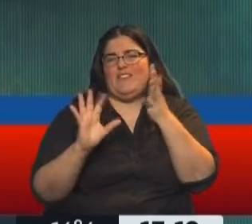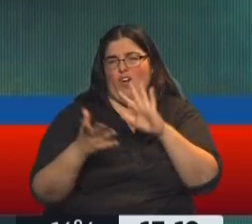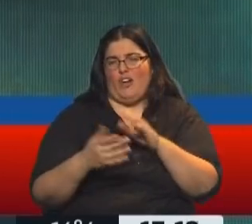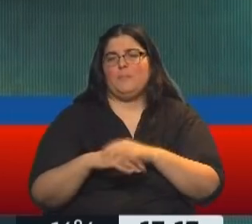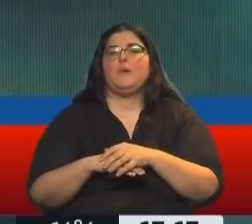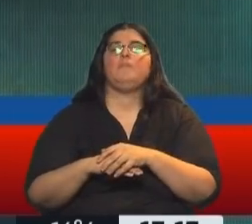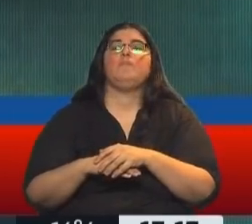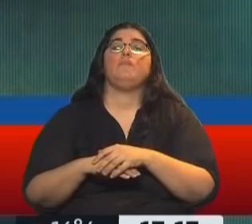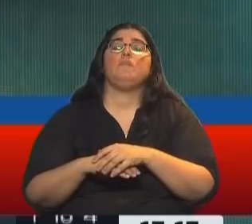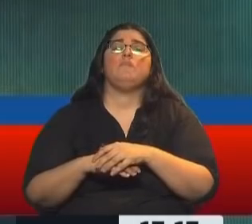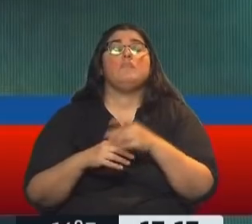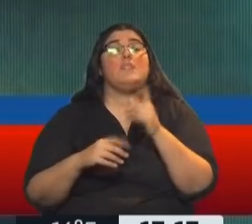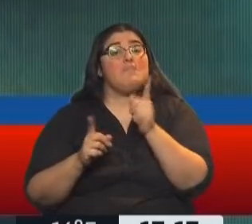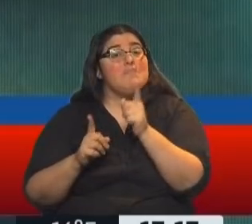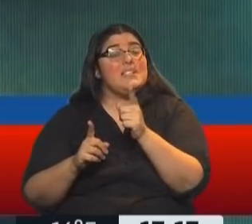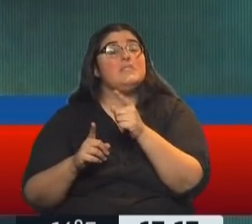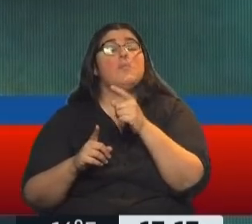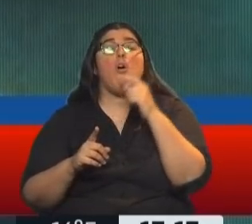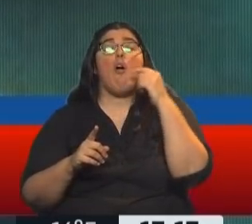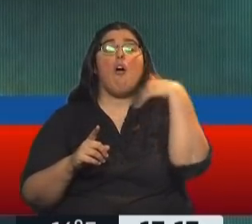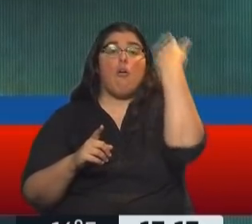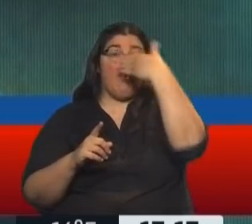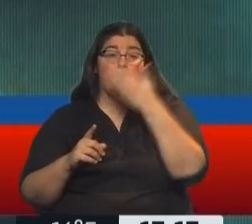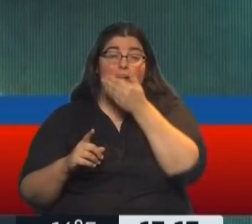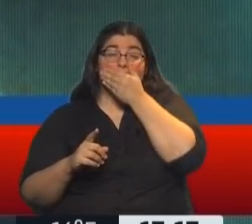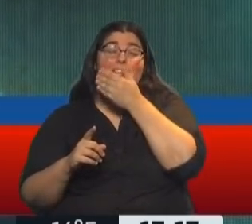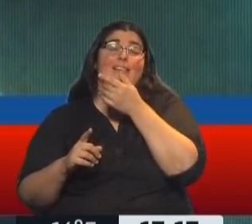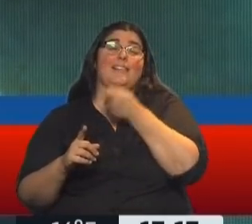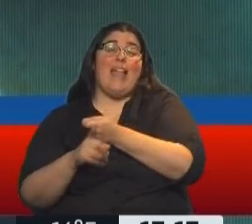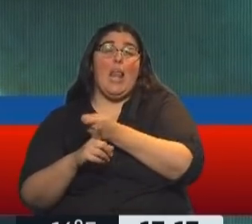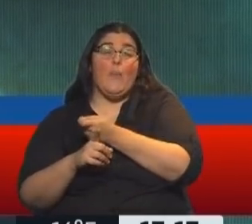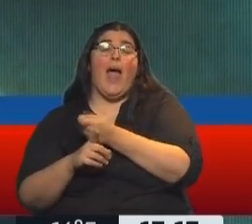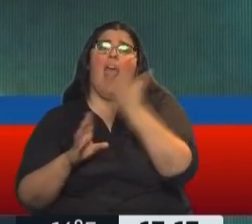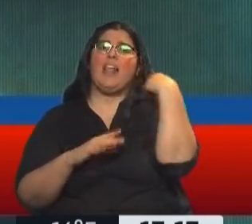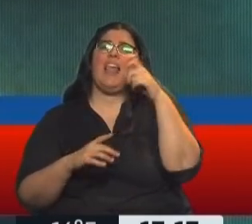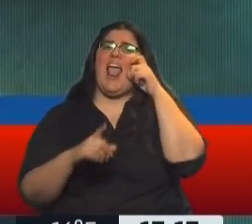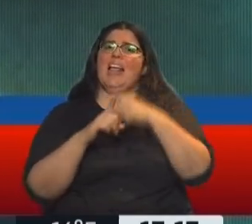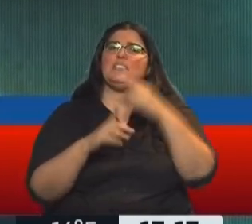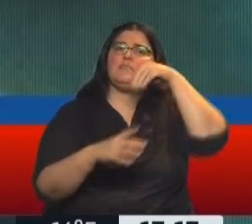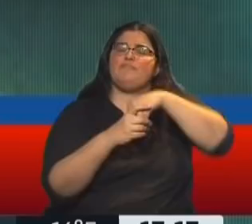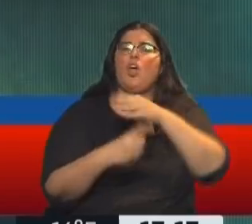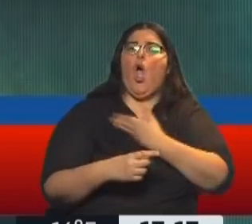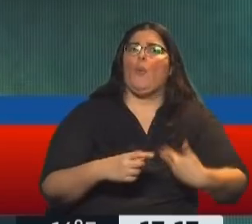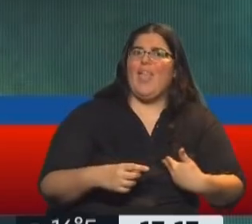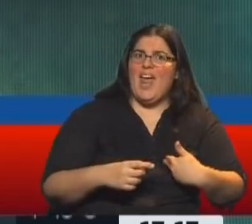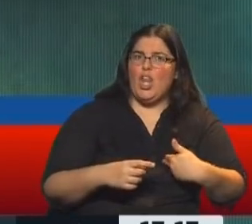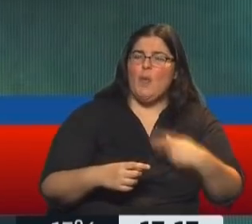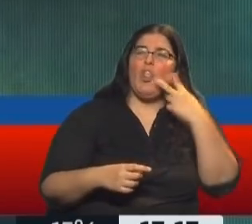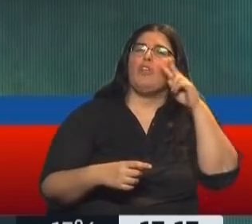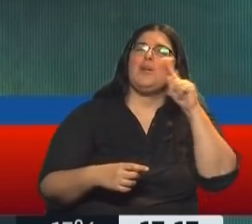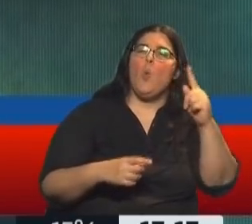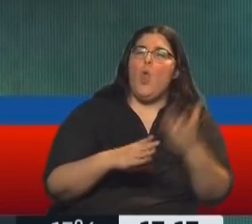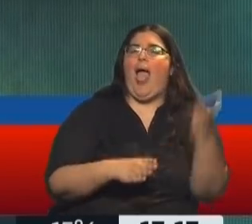que los talibán fueron parte del gobierno anterior a 2001 de Afganistán. Esta confrontación,